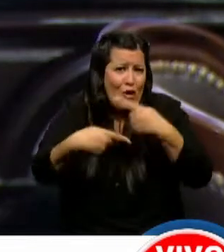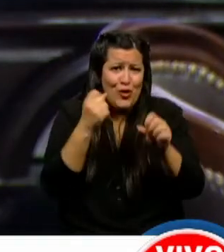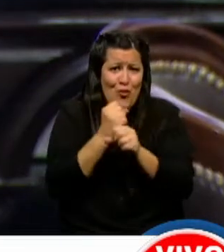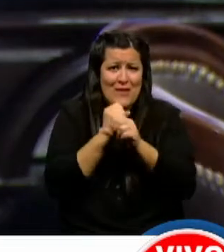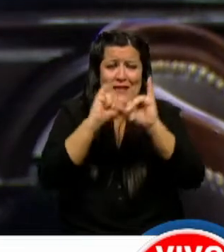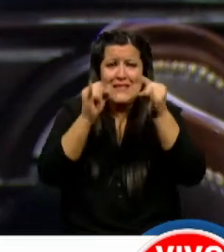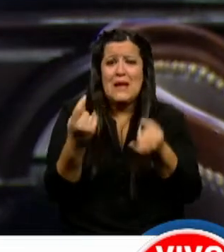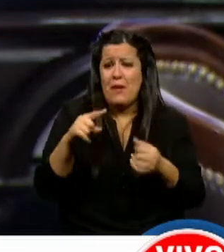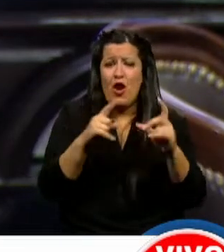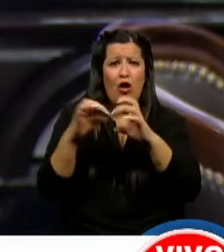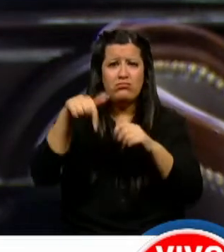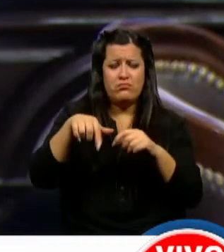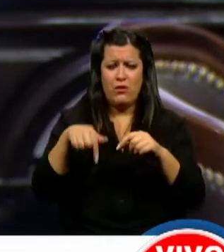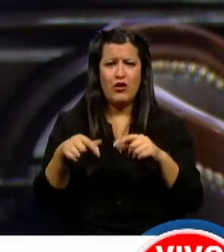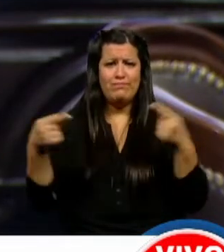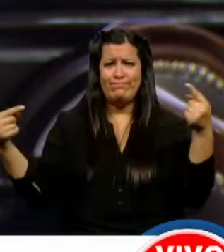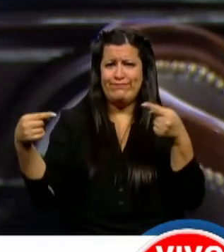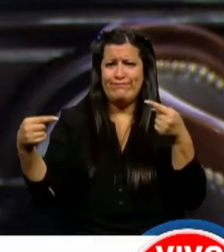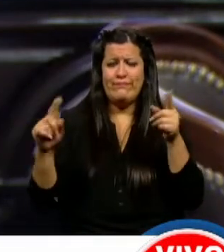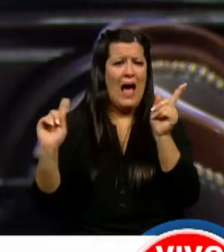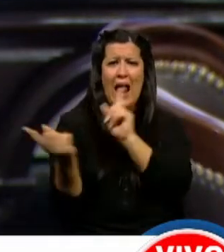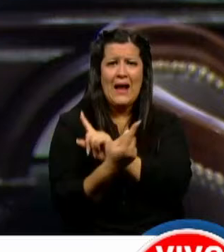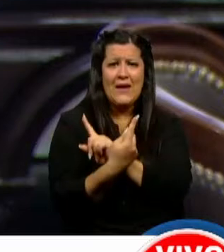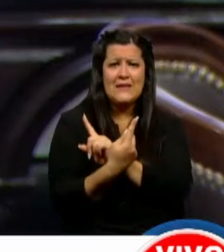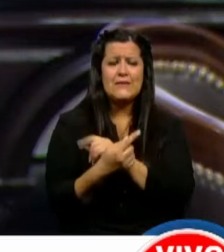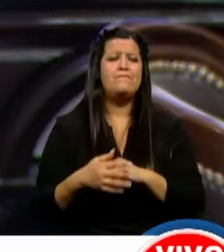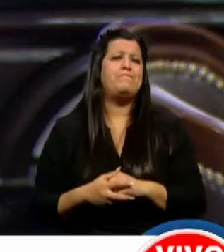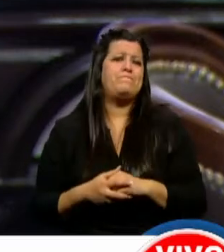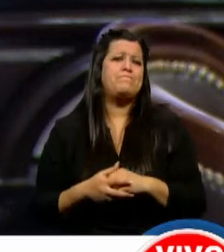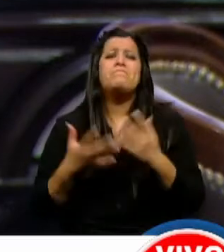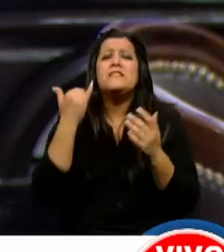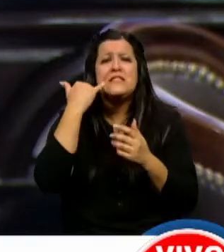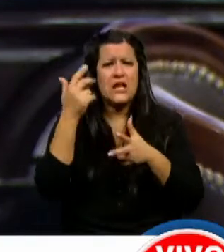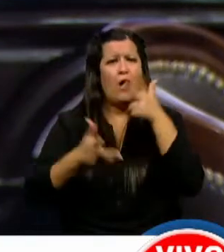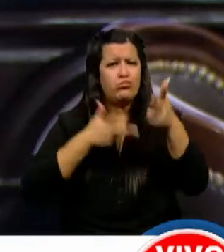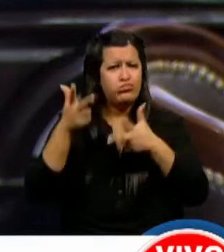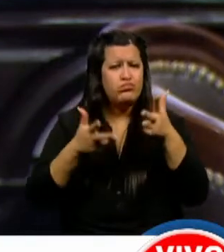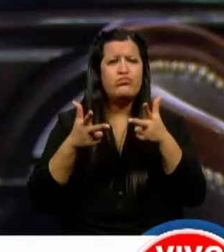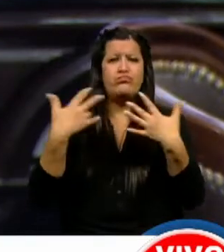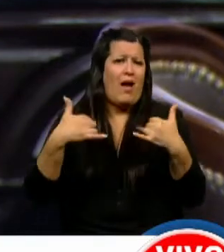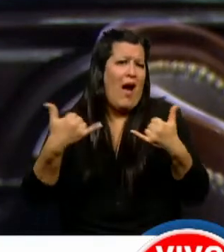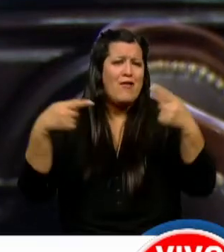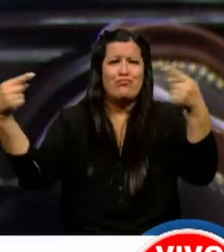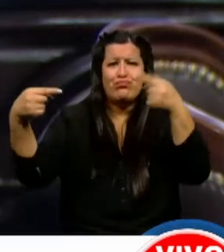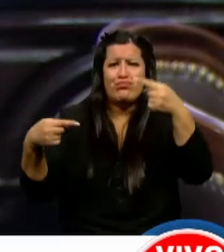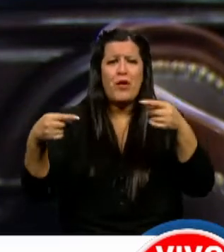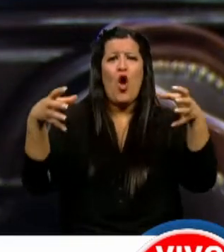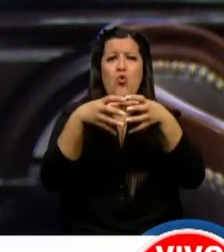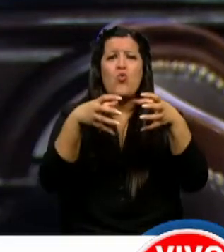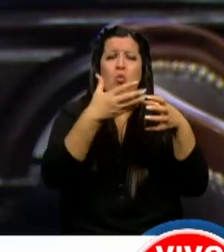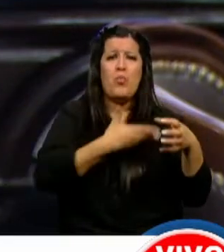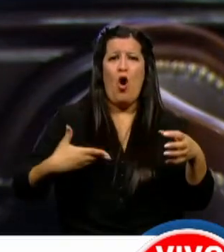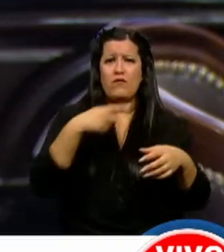recinto haciendo exactamente lo contrario. Después de algo que ya se dijo, enormes contradicciones del oficialismo,